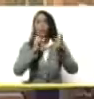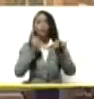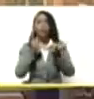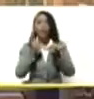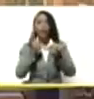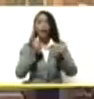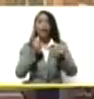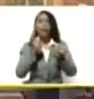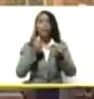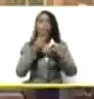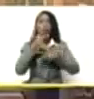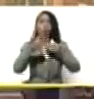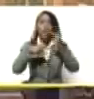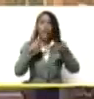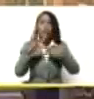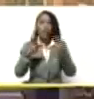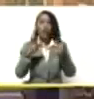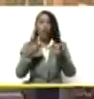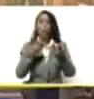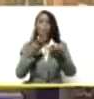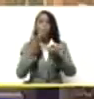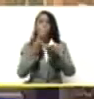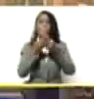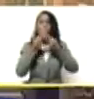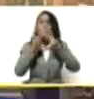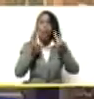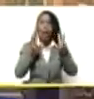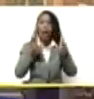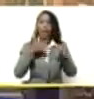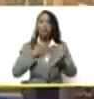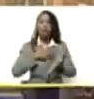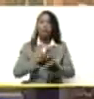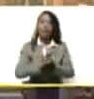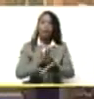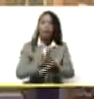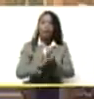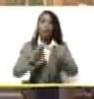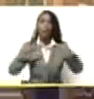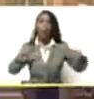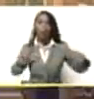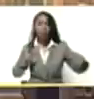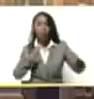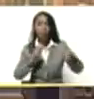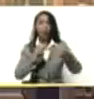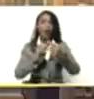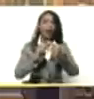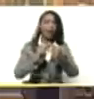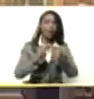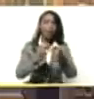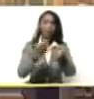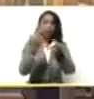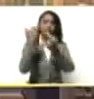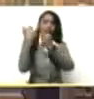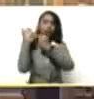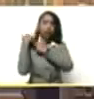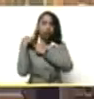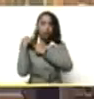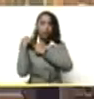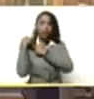comercial cambiario en el campo de la inversión productiva nacional